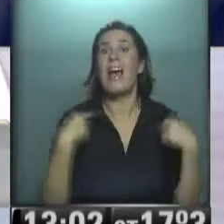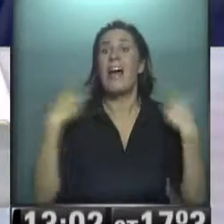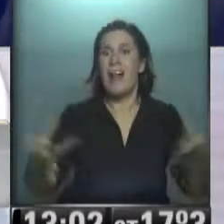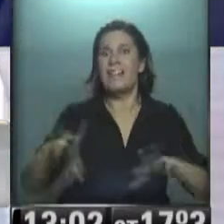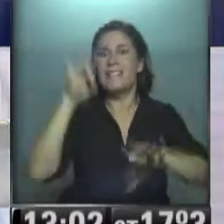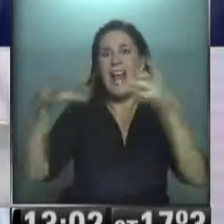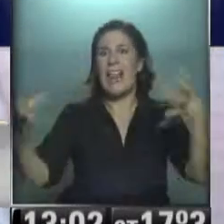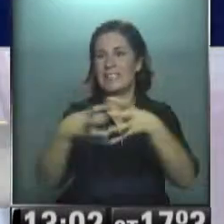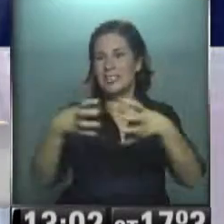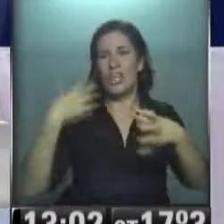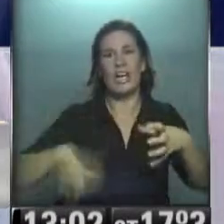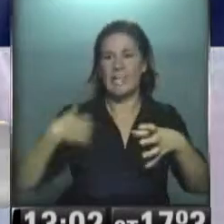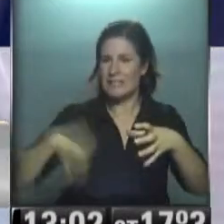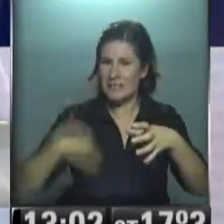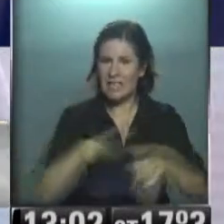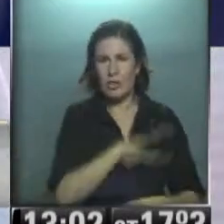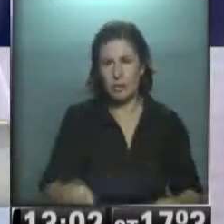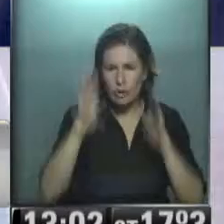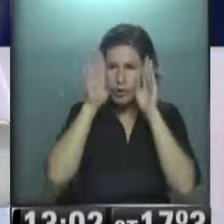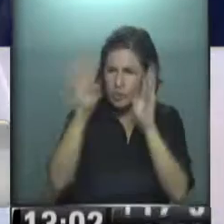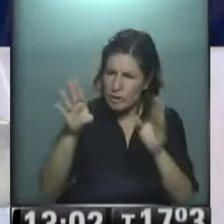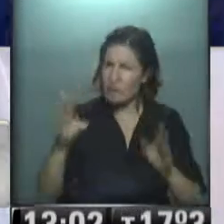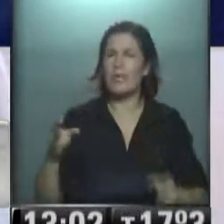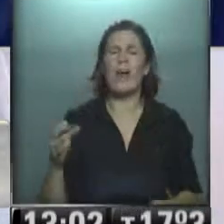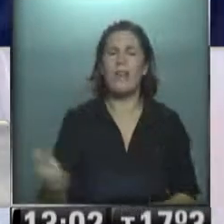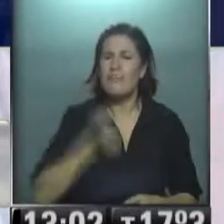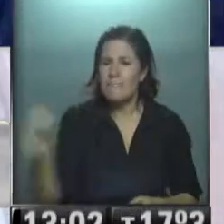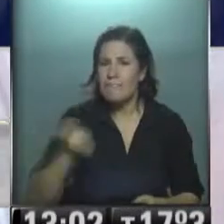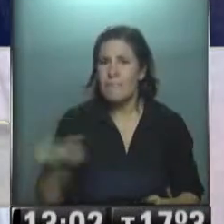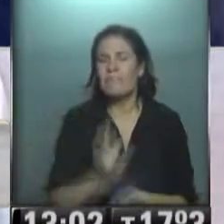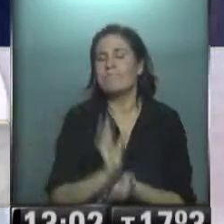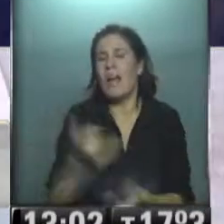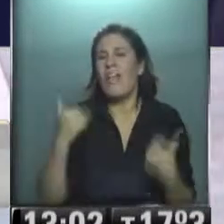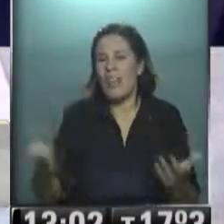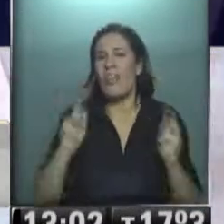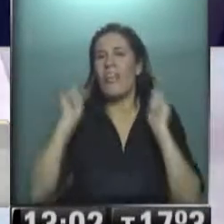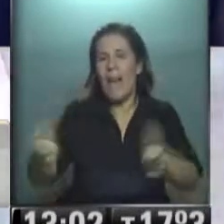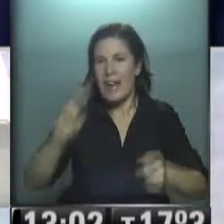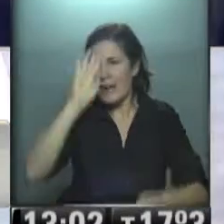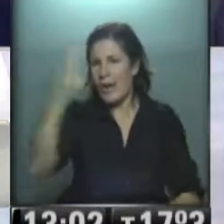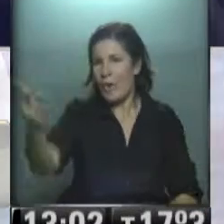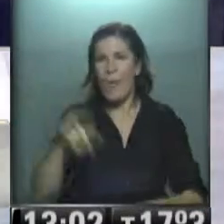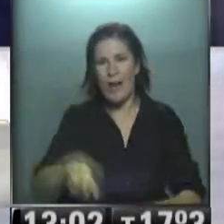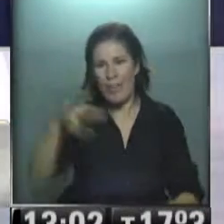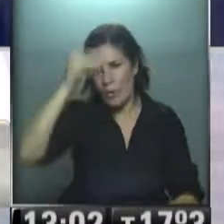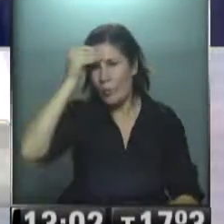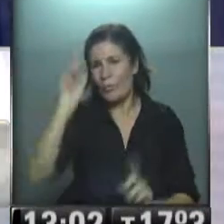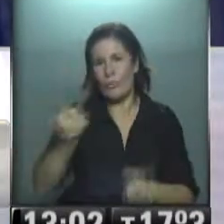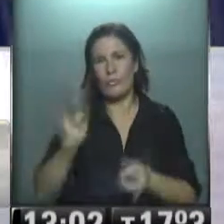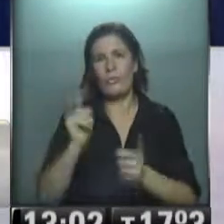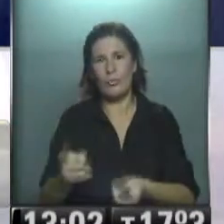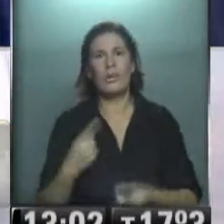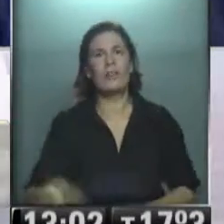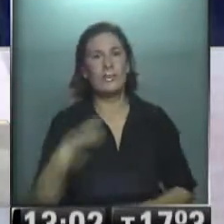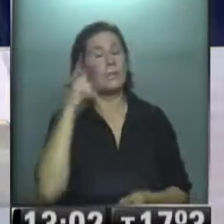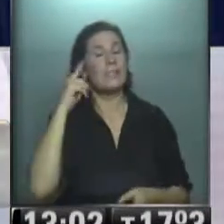no dejaron de concentrarse y estaban con todas las ganas de que ellos se lleven este buen recuerdo, que bueno, que creemos que estaban bastante emocionados cuando